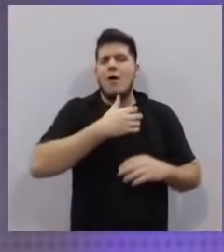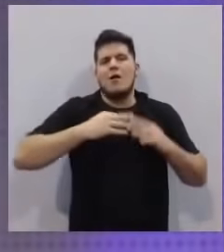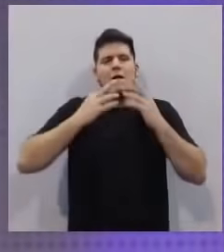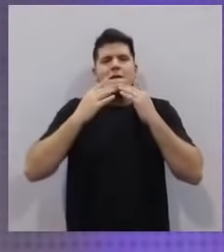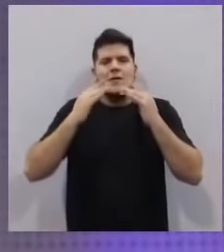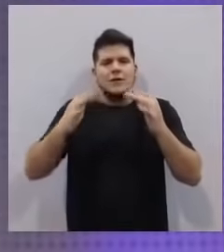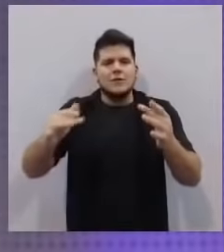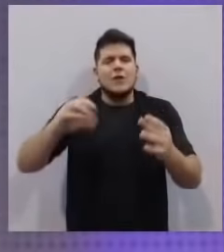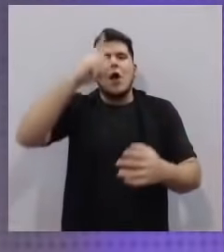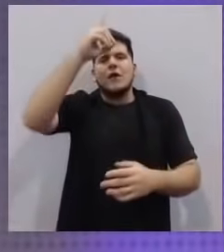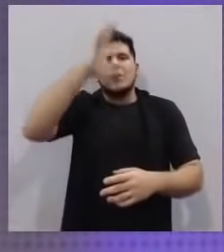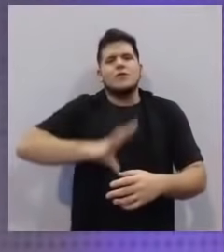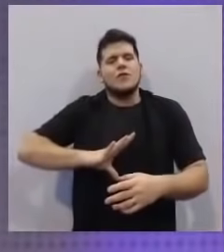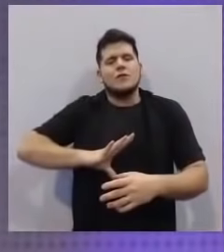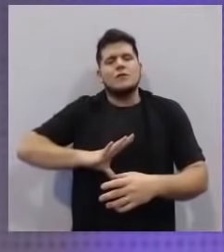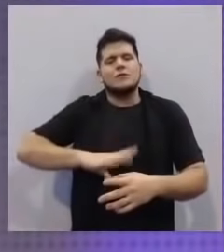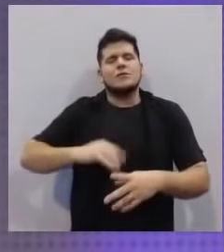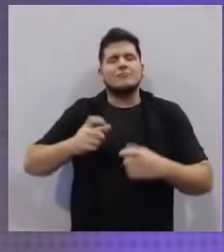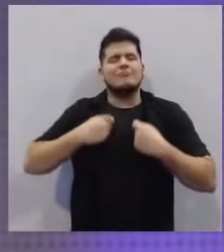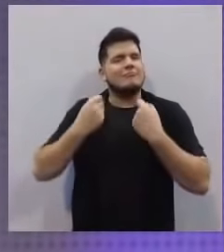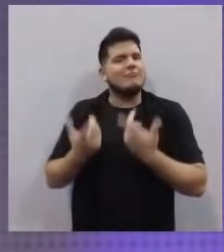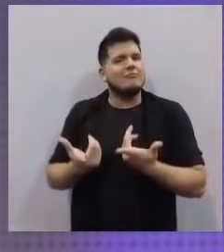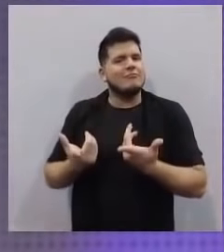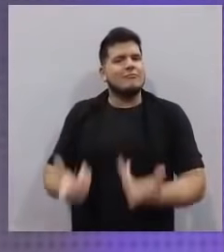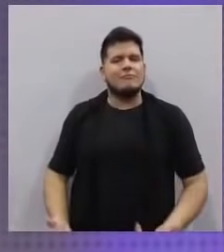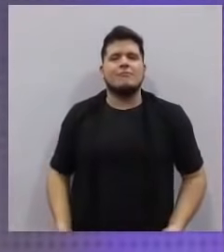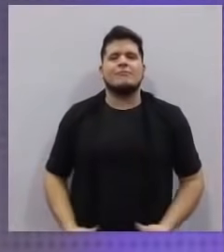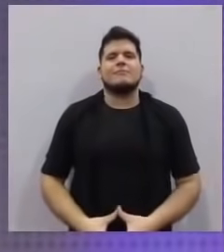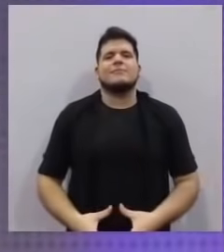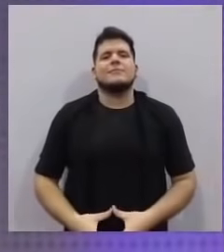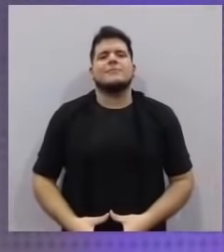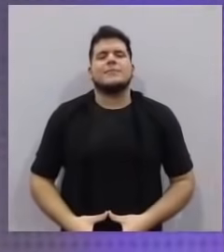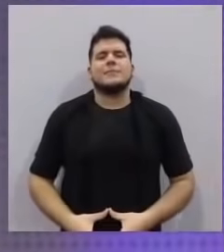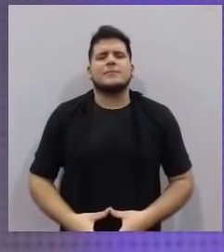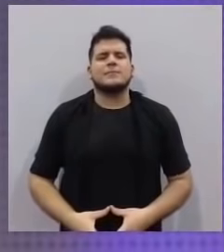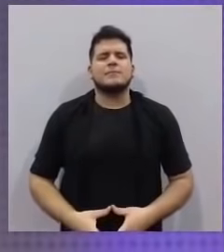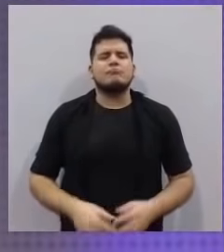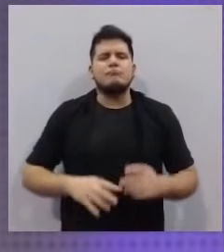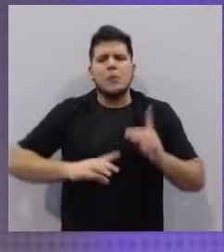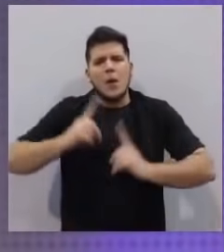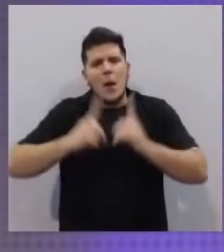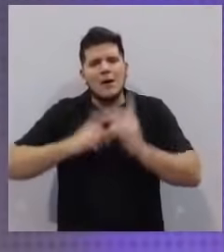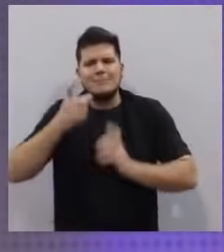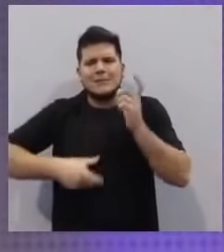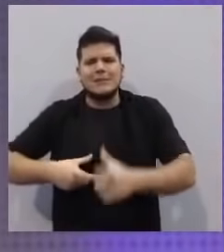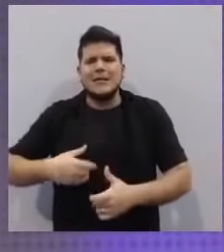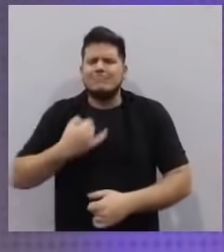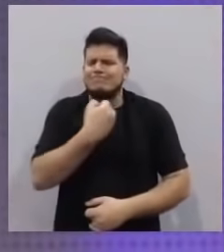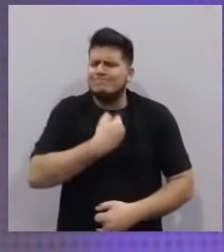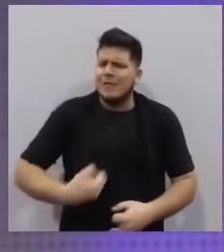y vio que algunos necesitaban salud estaban heridos estaban